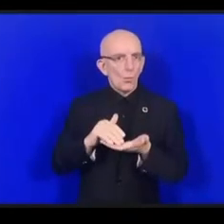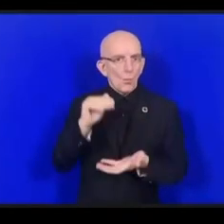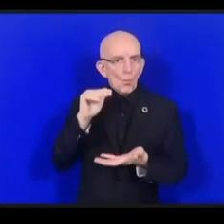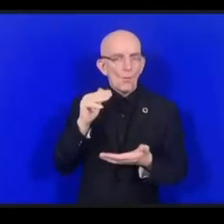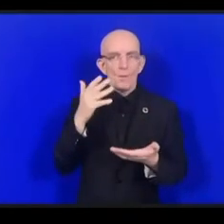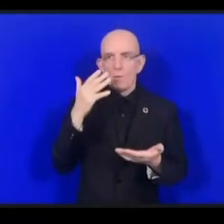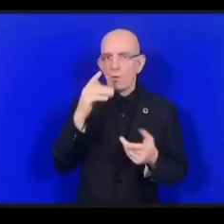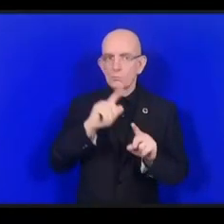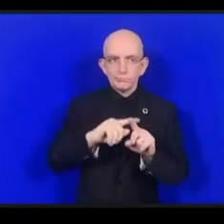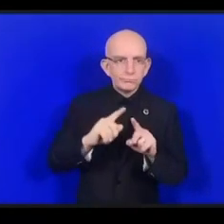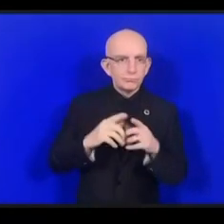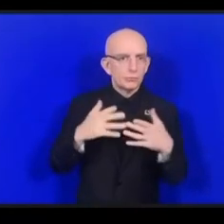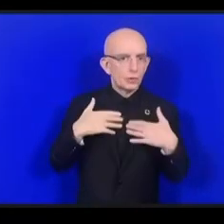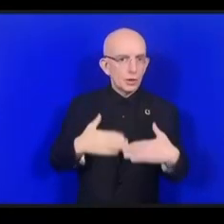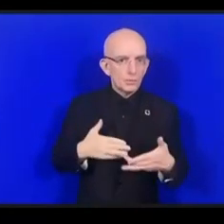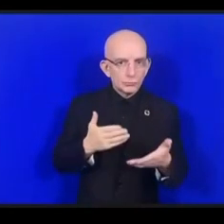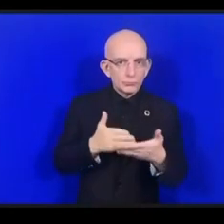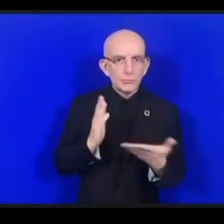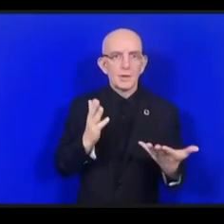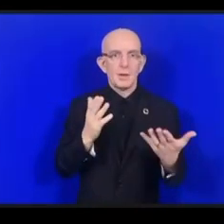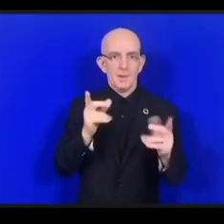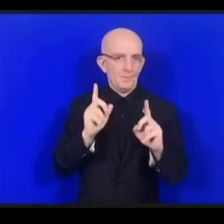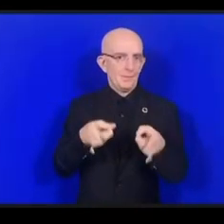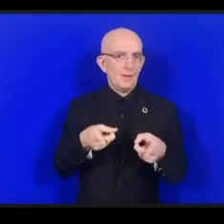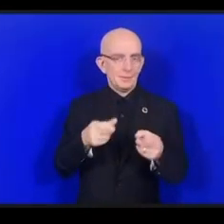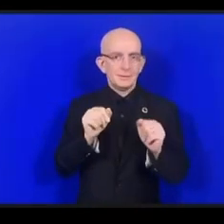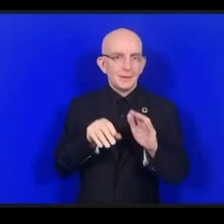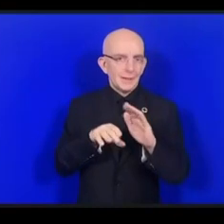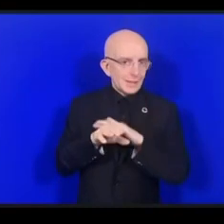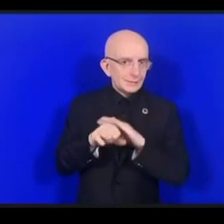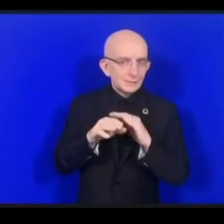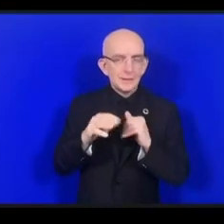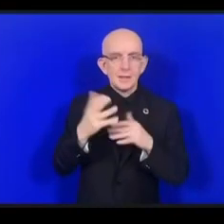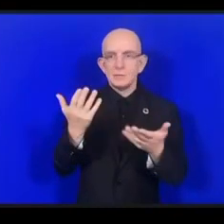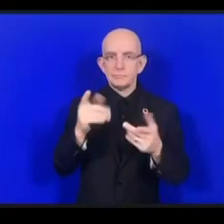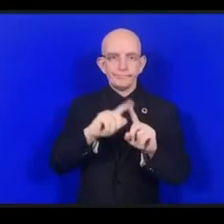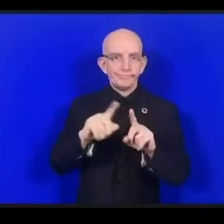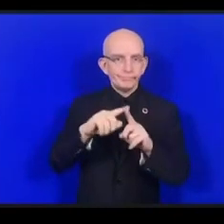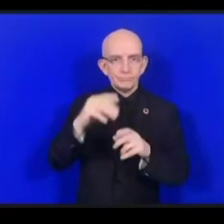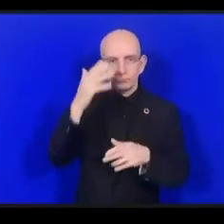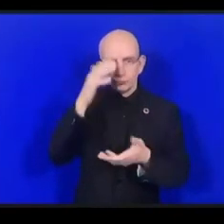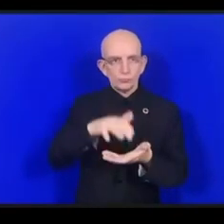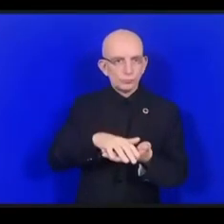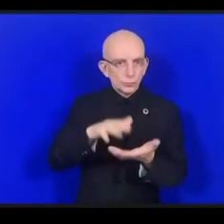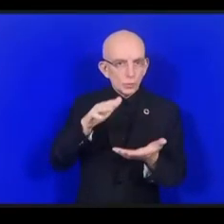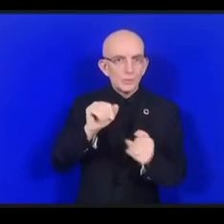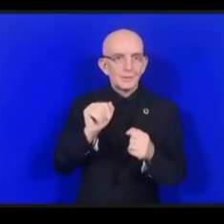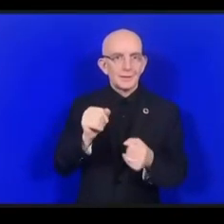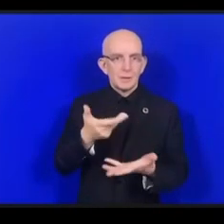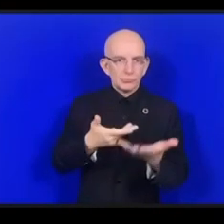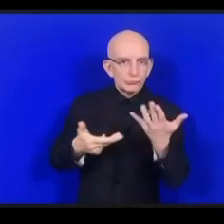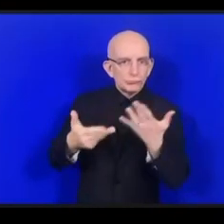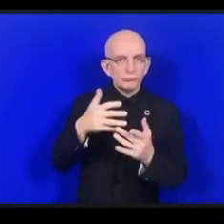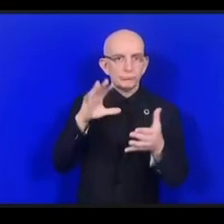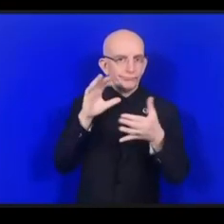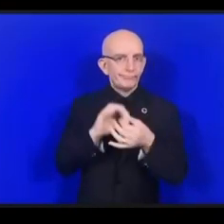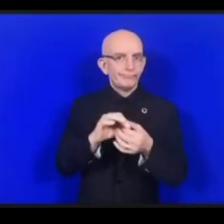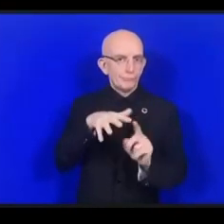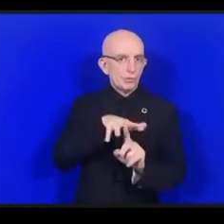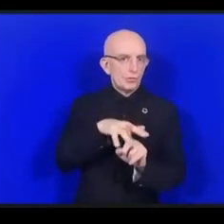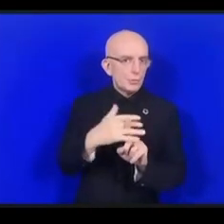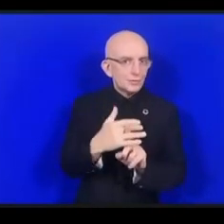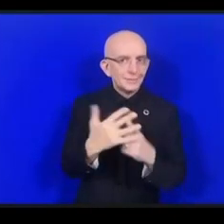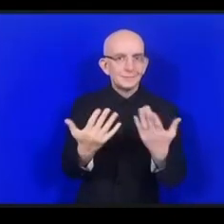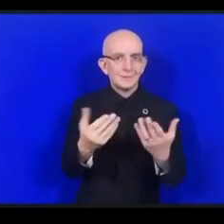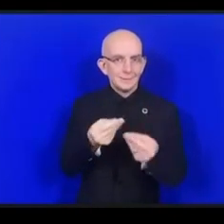contextualizado compartido transparente con licencias abiertas accesible y abierto porque